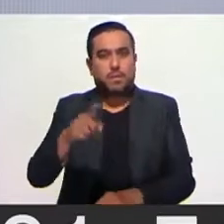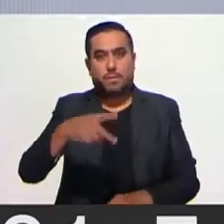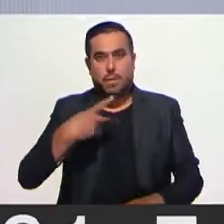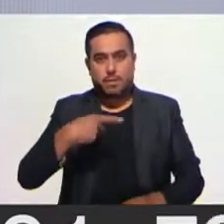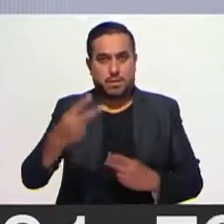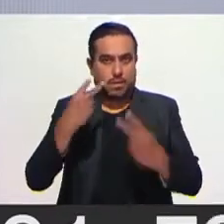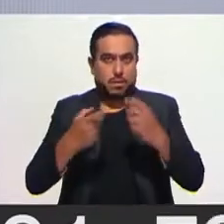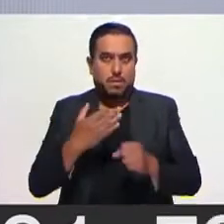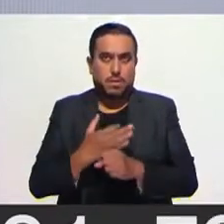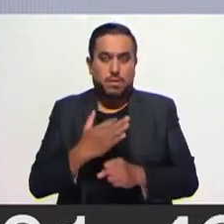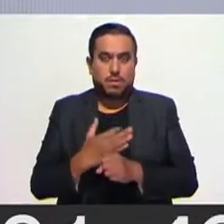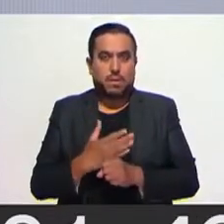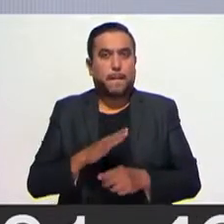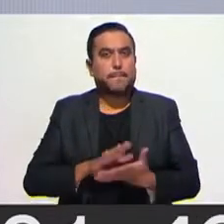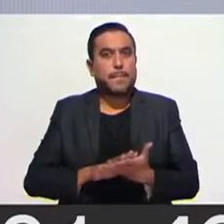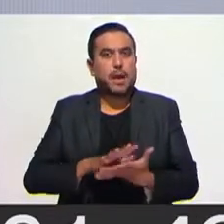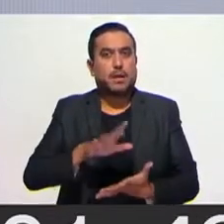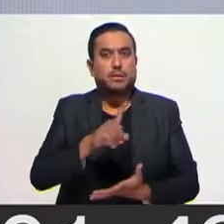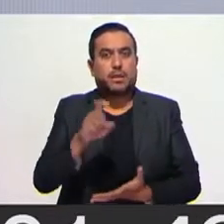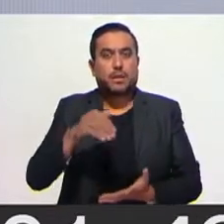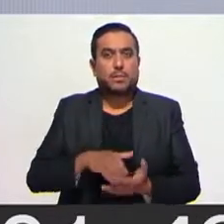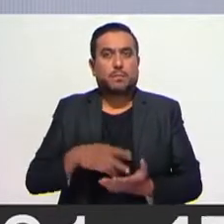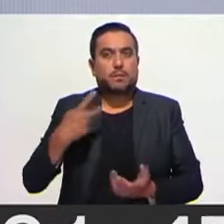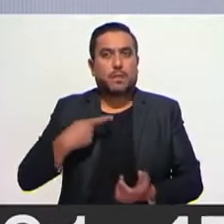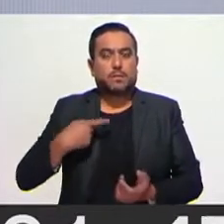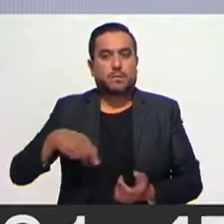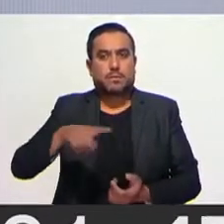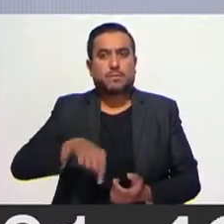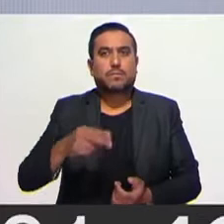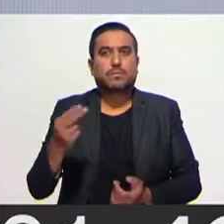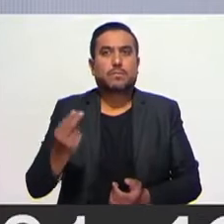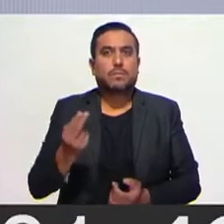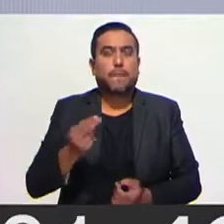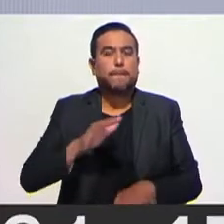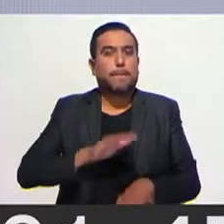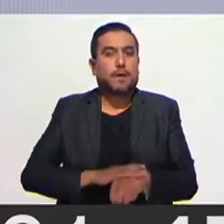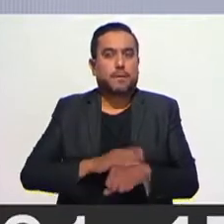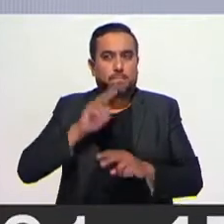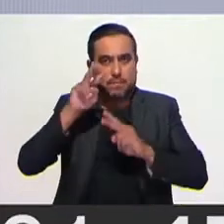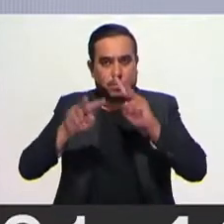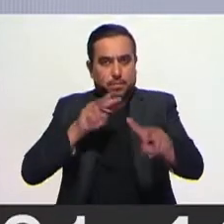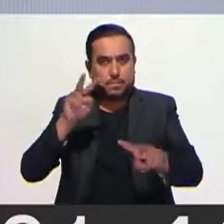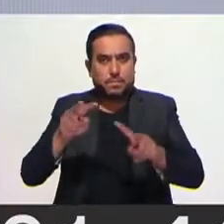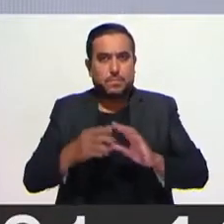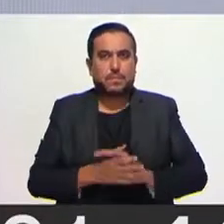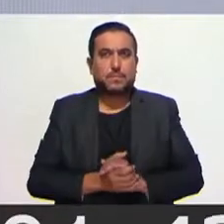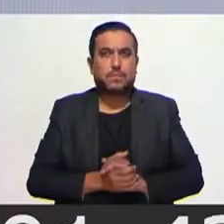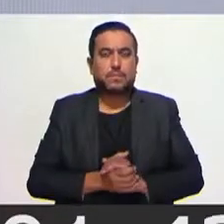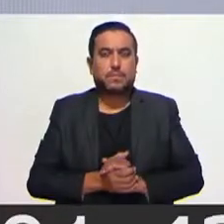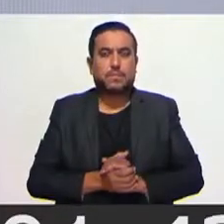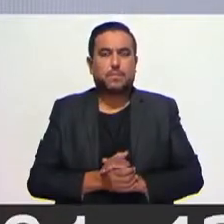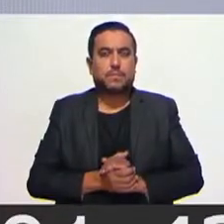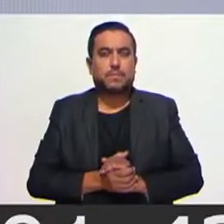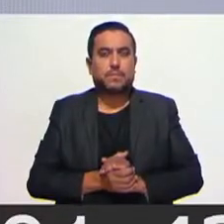dirijo. Hoy hay más de 100.000 jóvenes que necesitan de una nueva visión integral de la educación, desde la